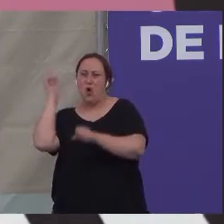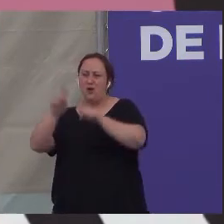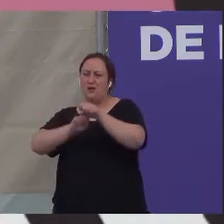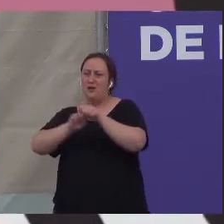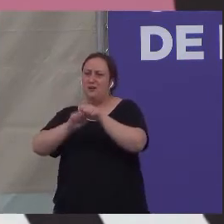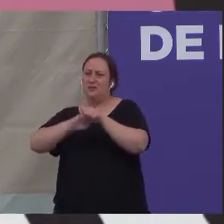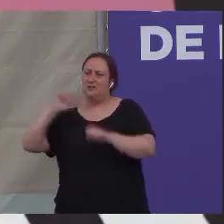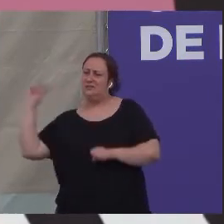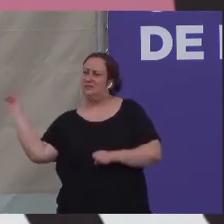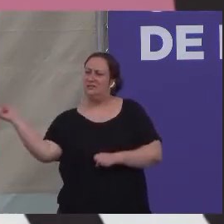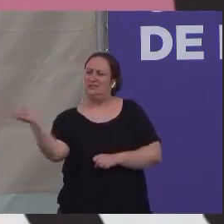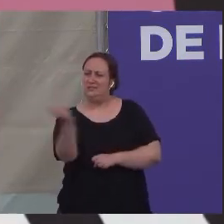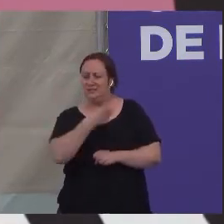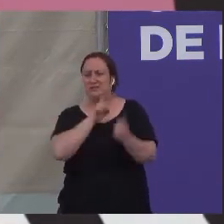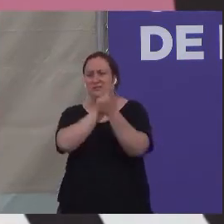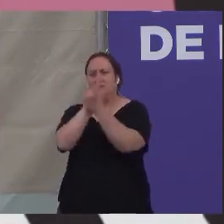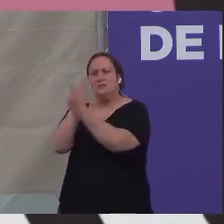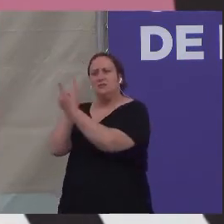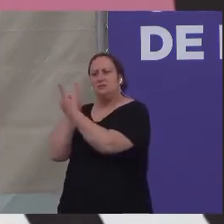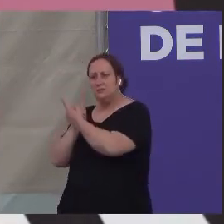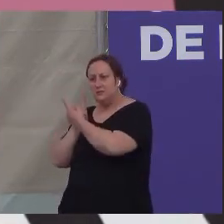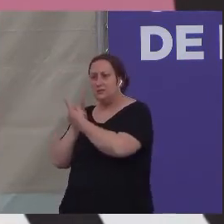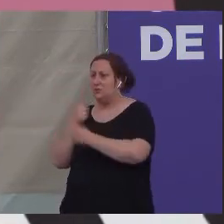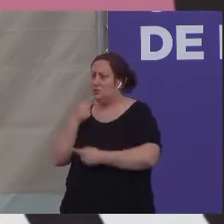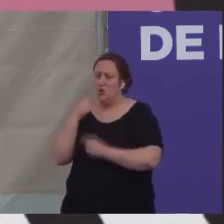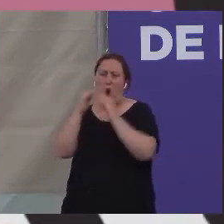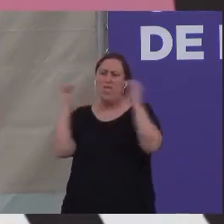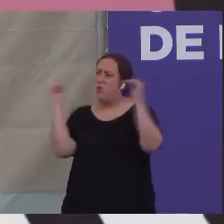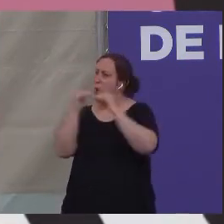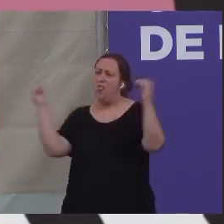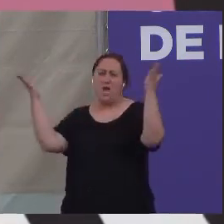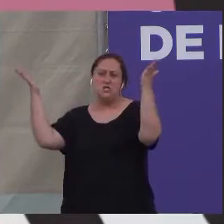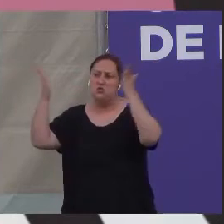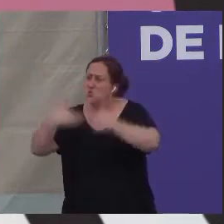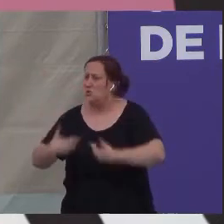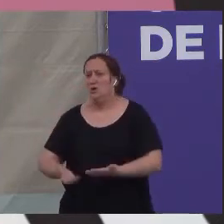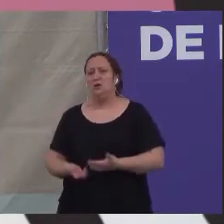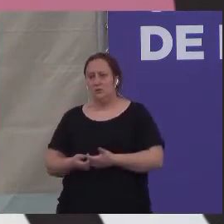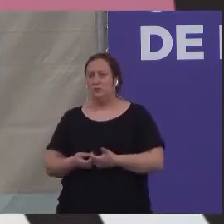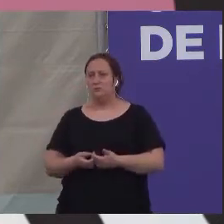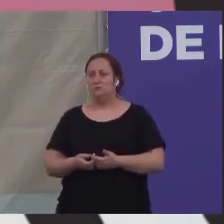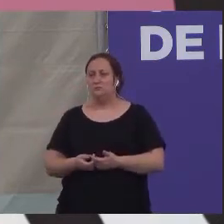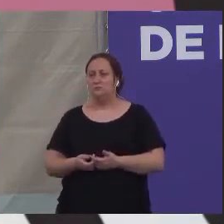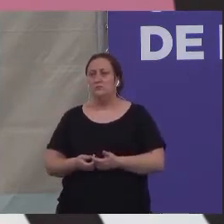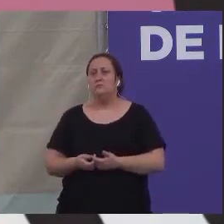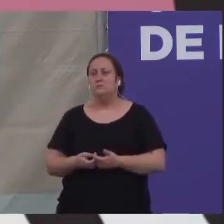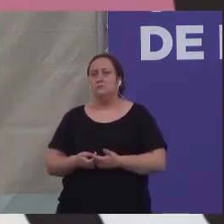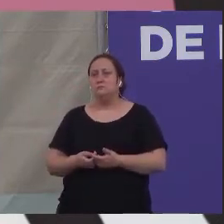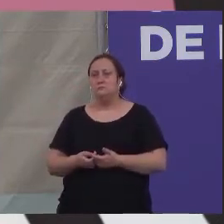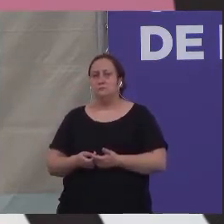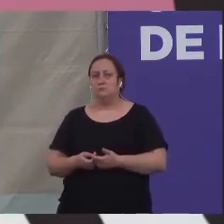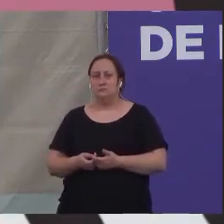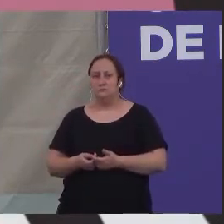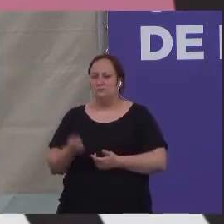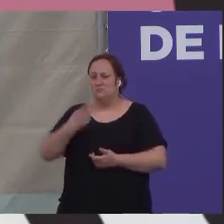mujeres. Y os digo a todas y a todos que no hay igualdad, que no hay igualdad. Muy lejos,